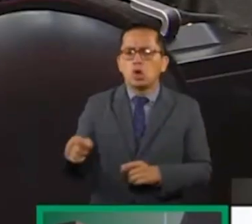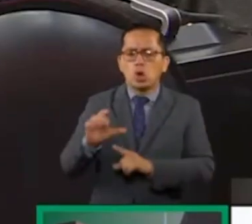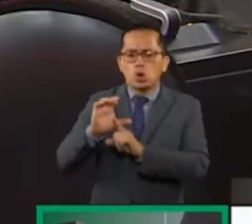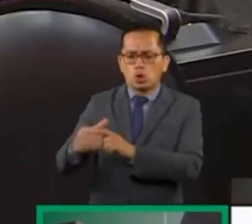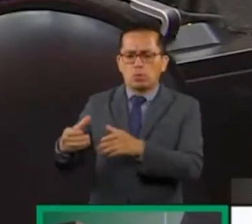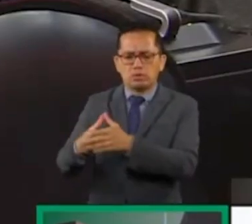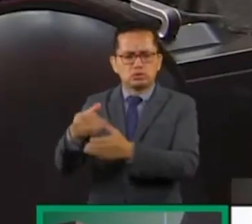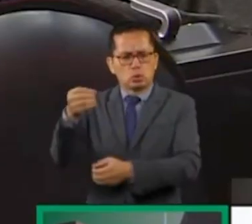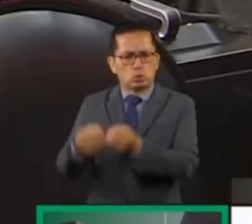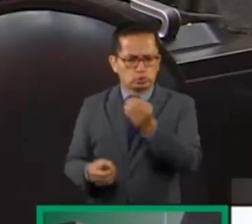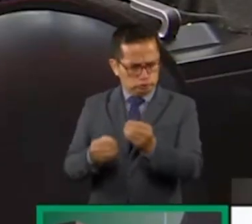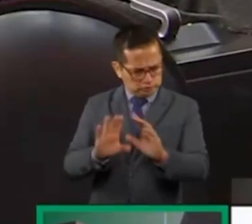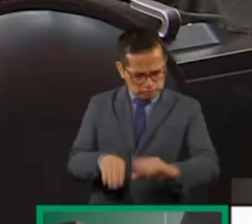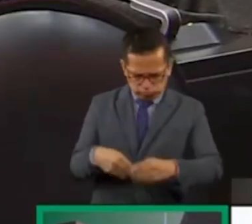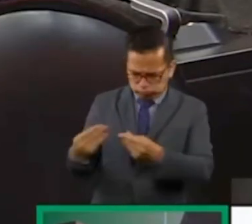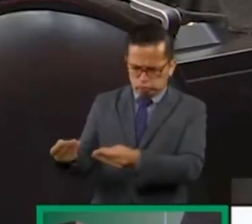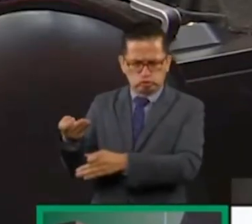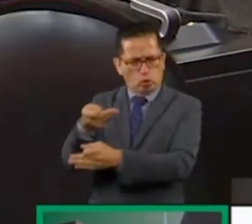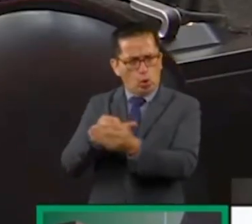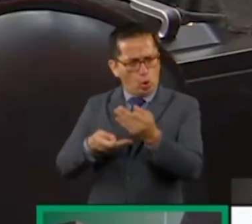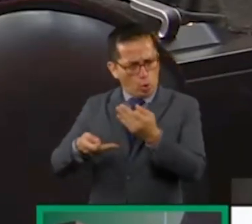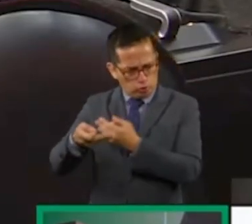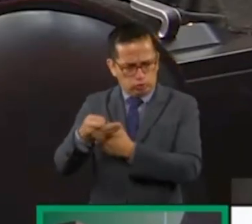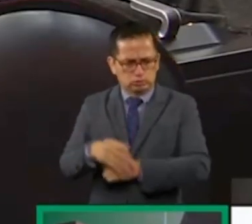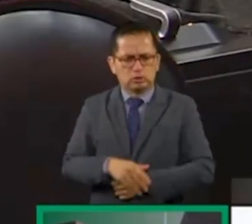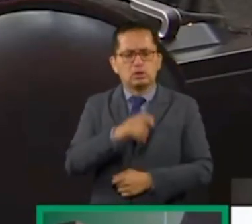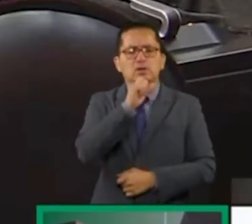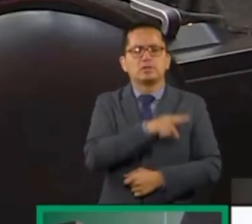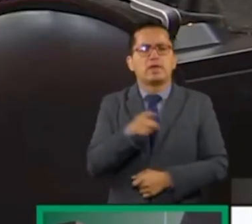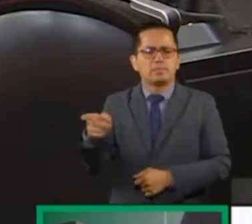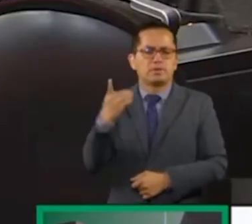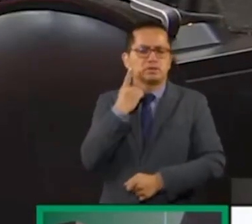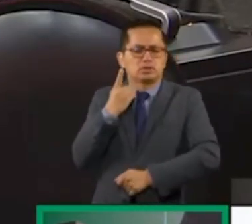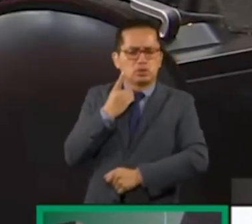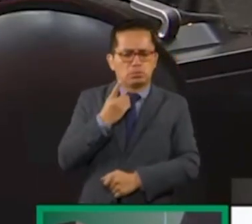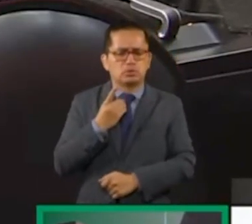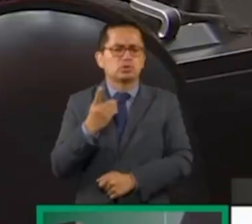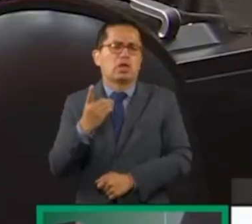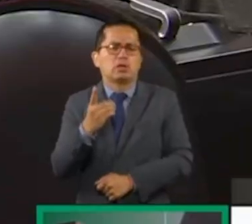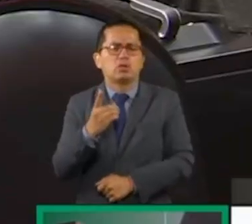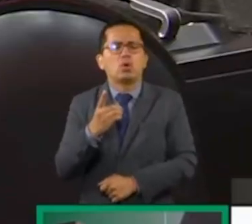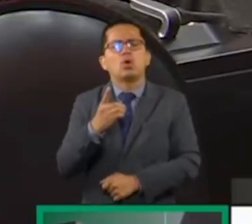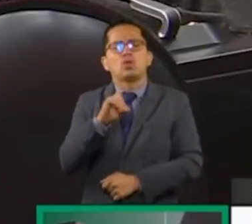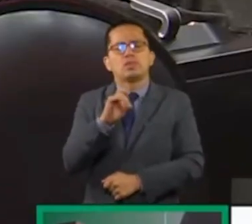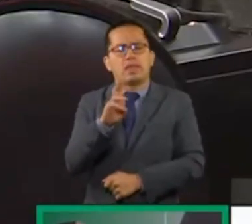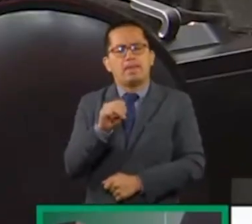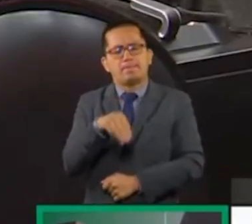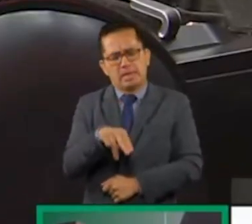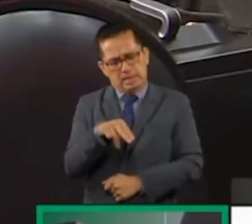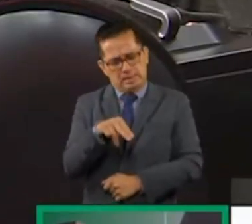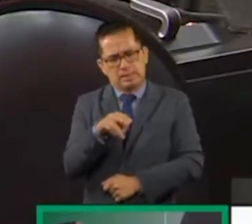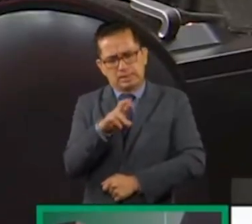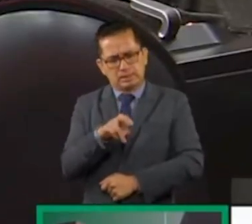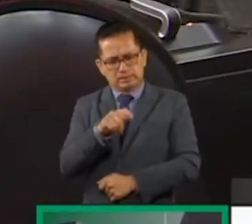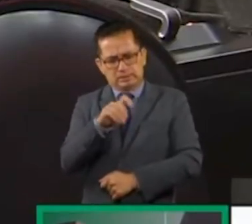de Justicia para su análisis, incluyendo al diputado César Israel Damián Retes, que es